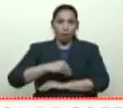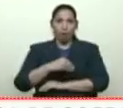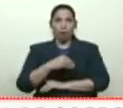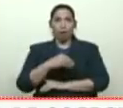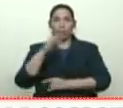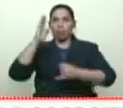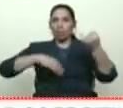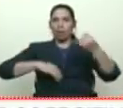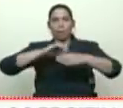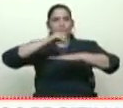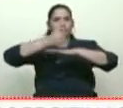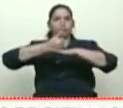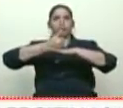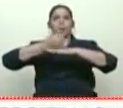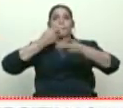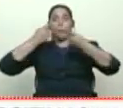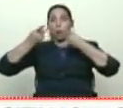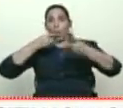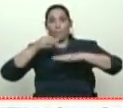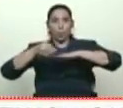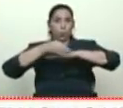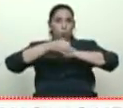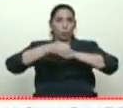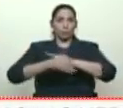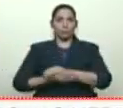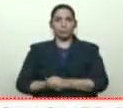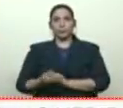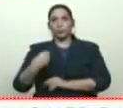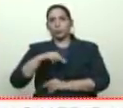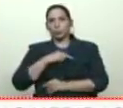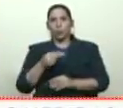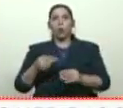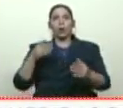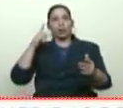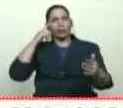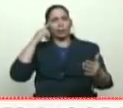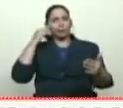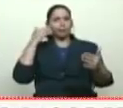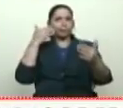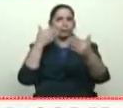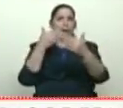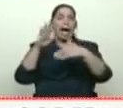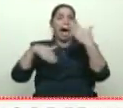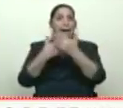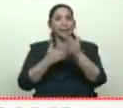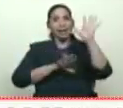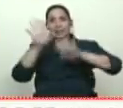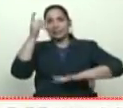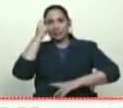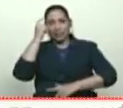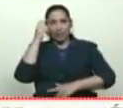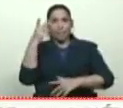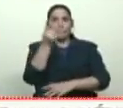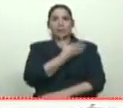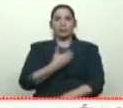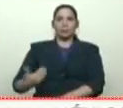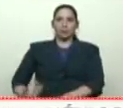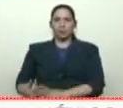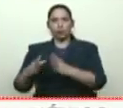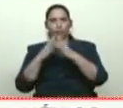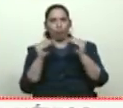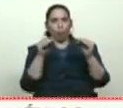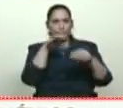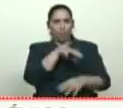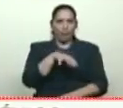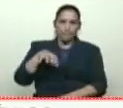las direcciones políticas municipales, estamos dando un plazo de 15 días exactamente a los vicepresidentes de las